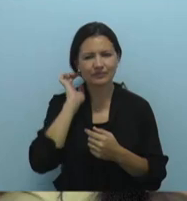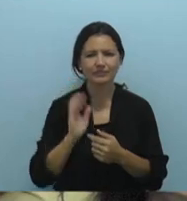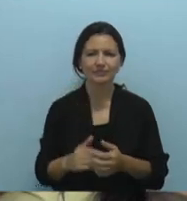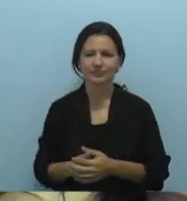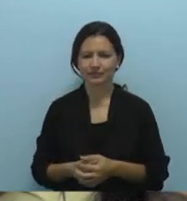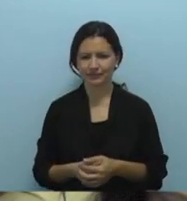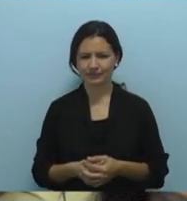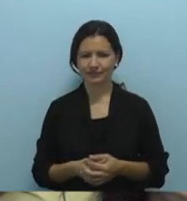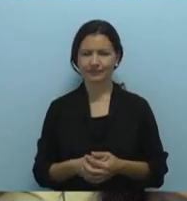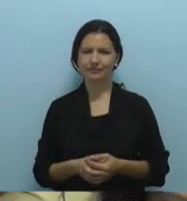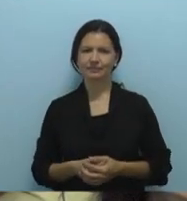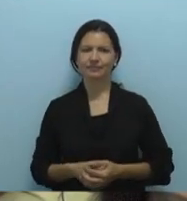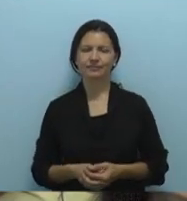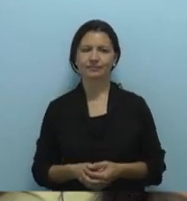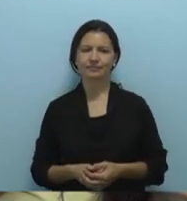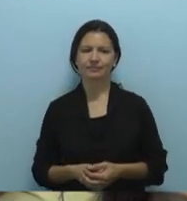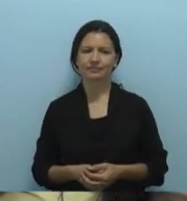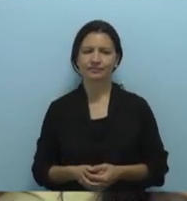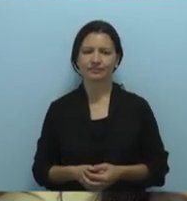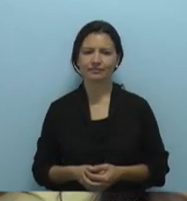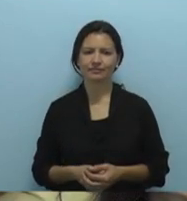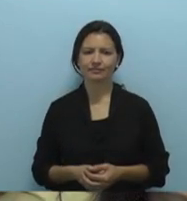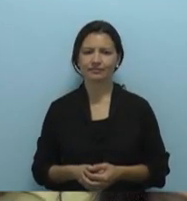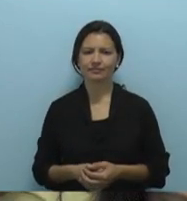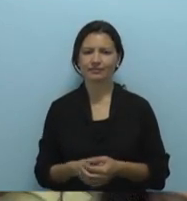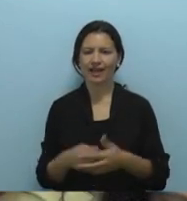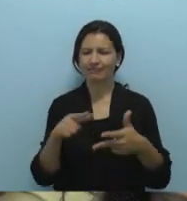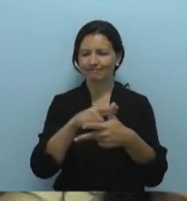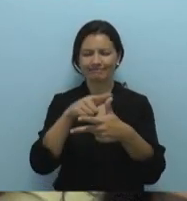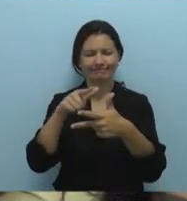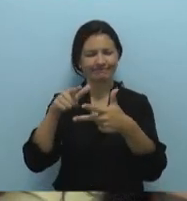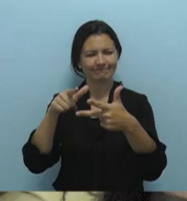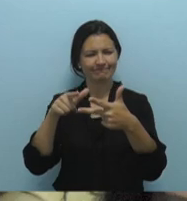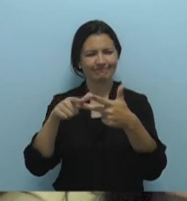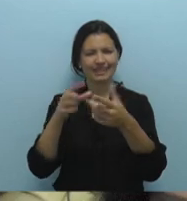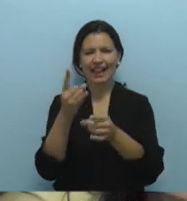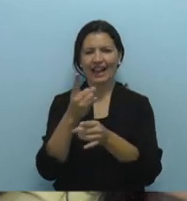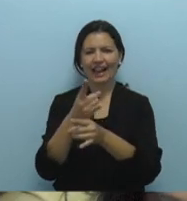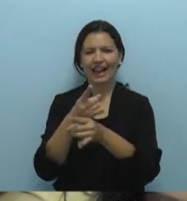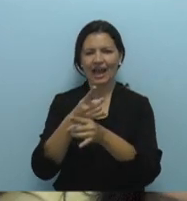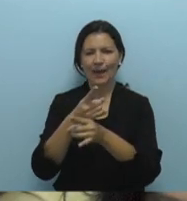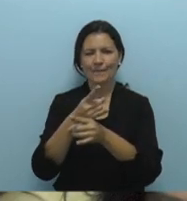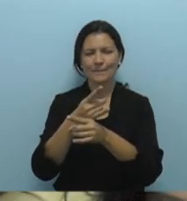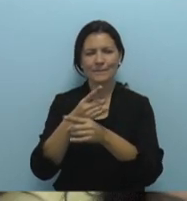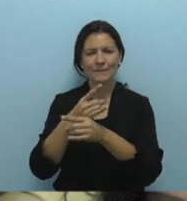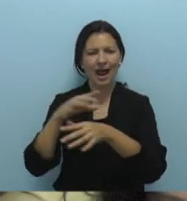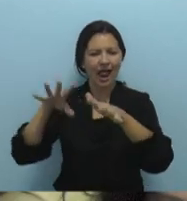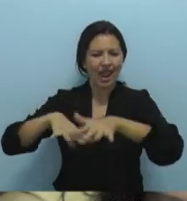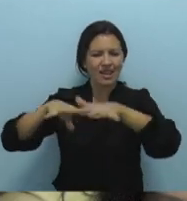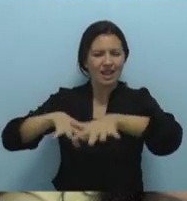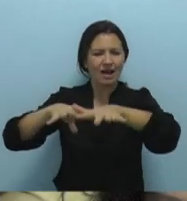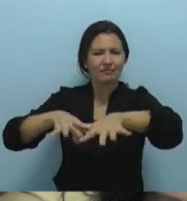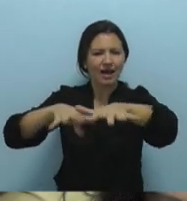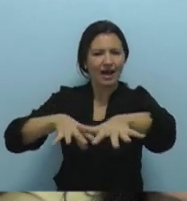Santa Fe, teníamos siempre una trilogía permanentemente presente en las marchas, en las